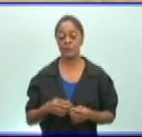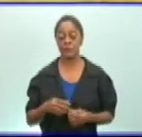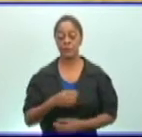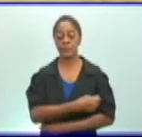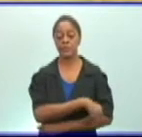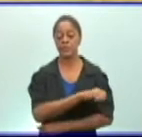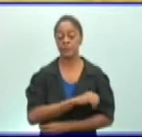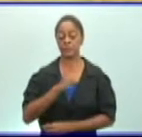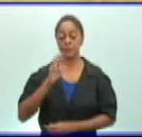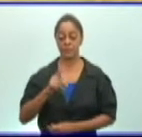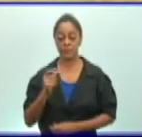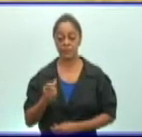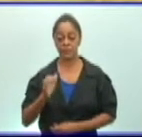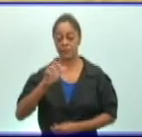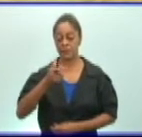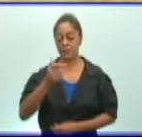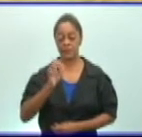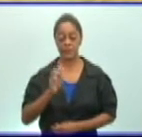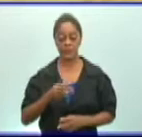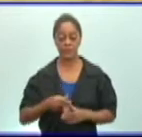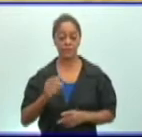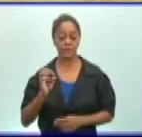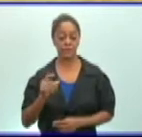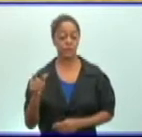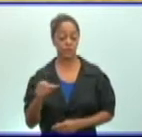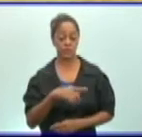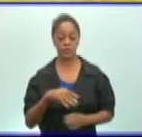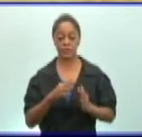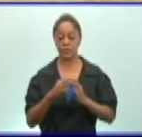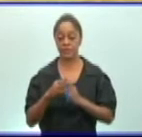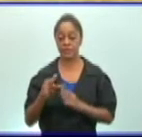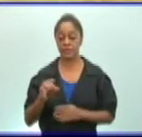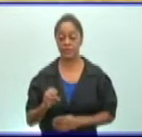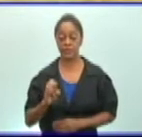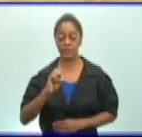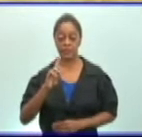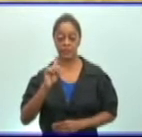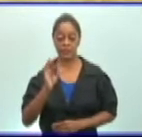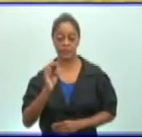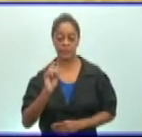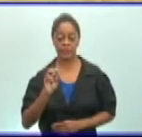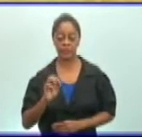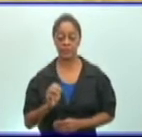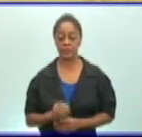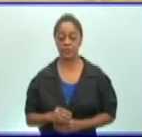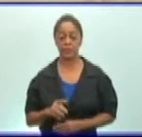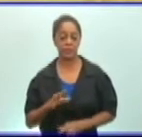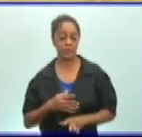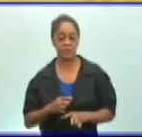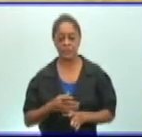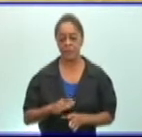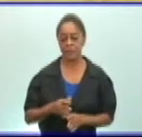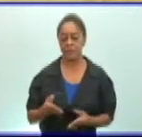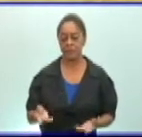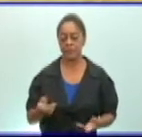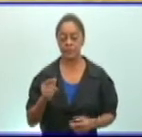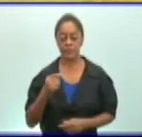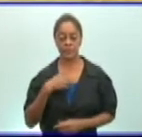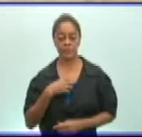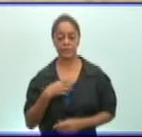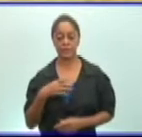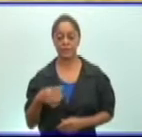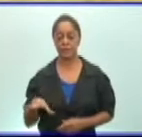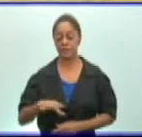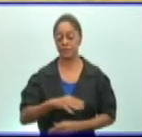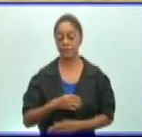griego al que ellos llamaban Helade, y todos los que vivían ahí pues le llamaban helenos. Independientemente de las características diferentes que van a tener todos